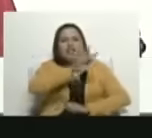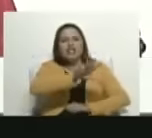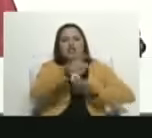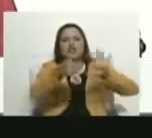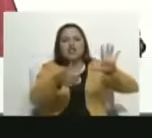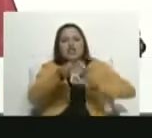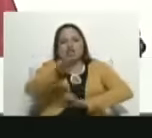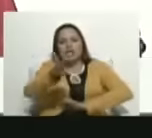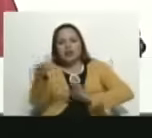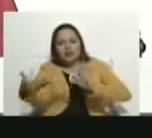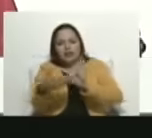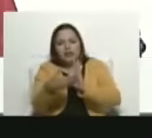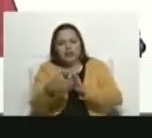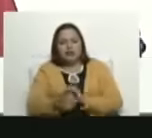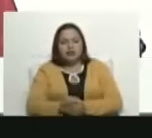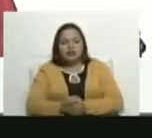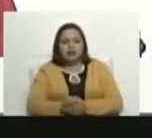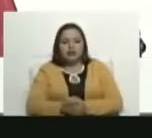563.000